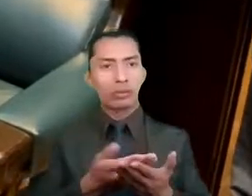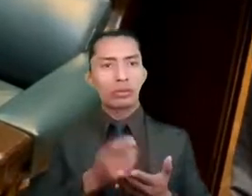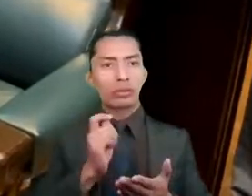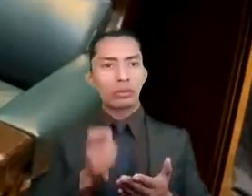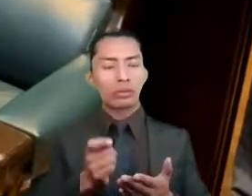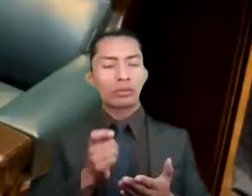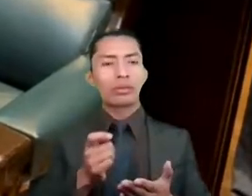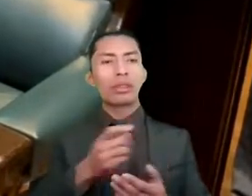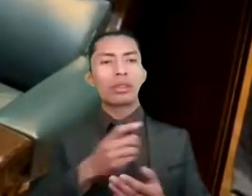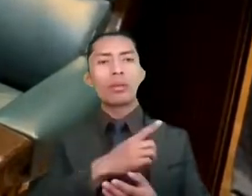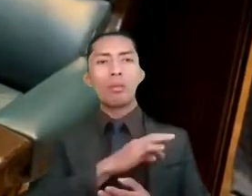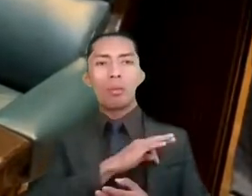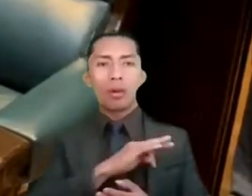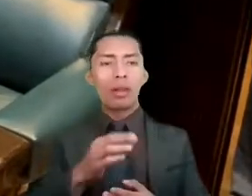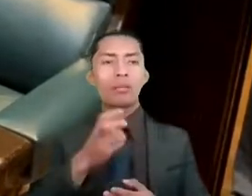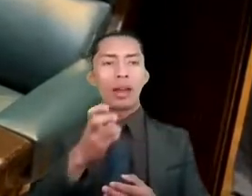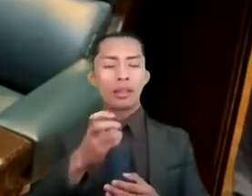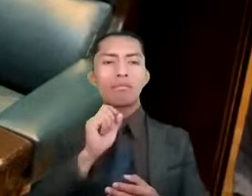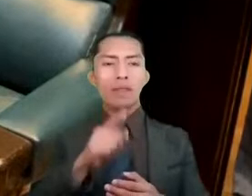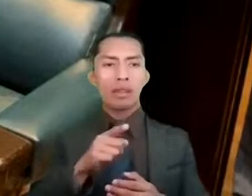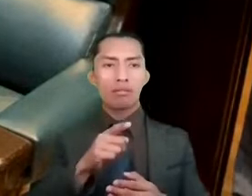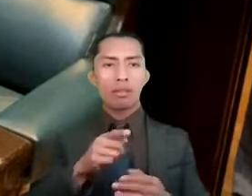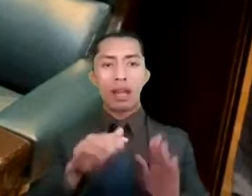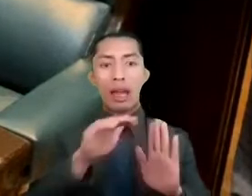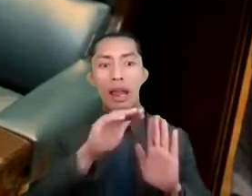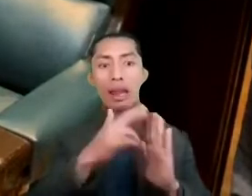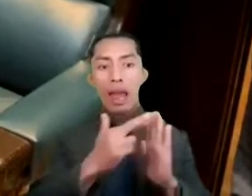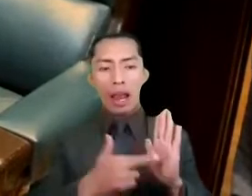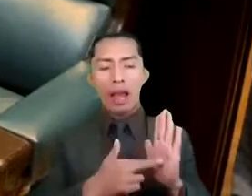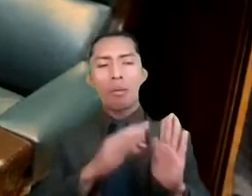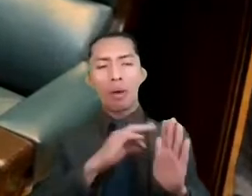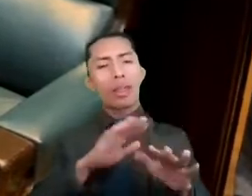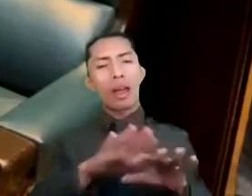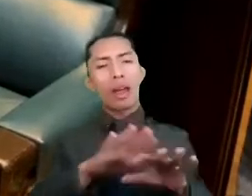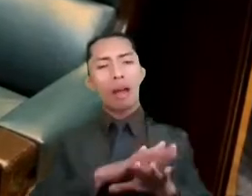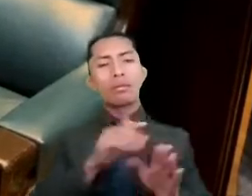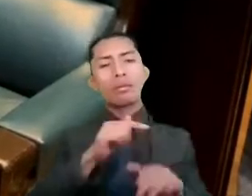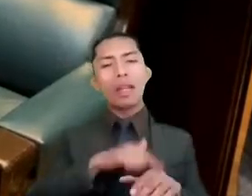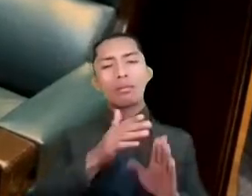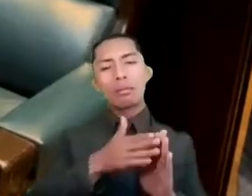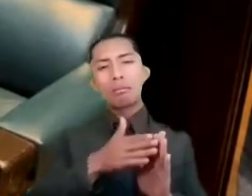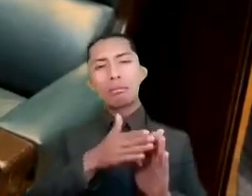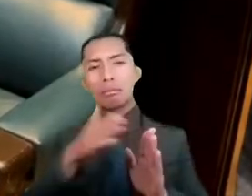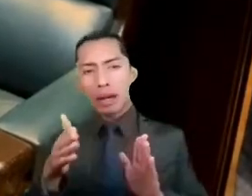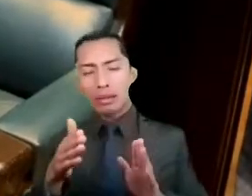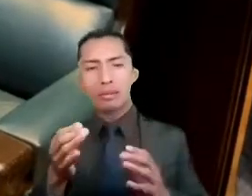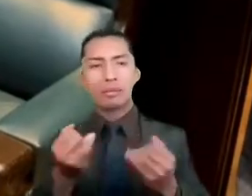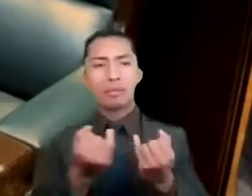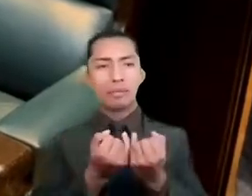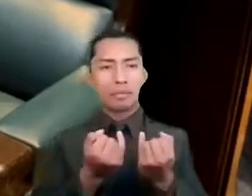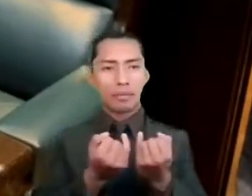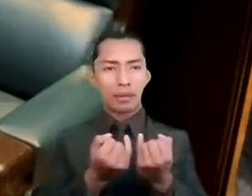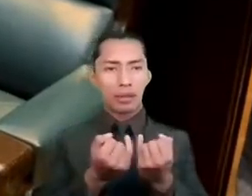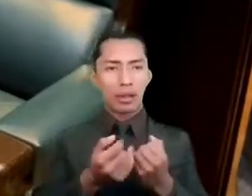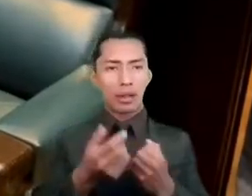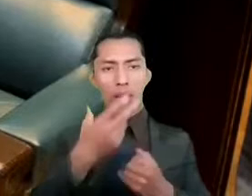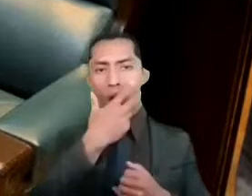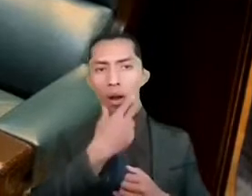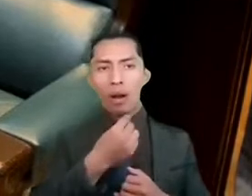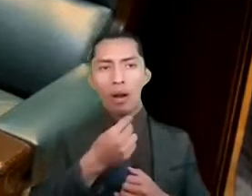esa flexibilidad con los comparecientes y lo mismo solicitar a todas las diputadas y diputados que